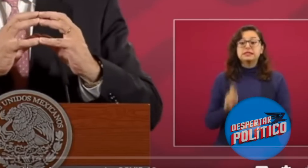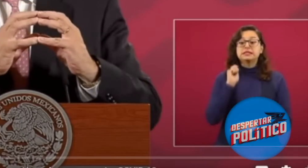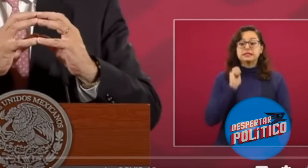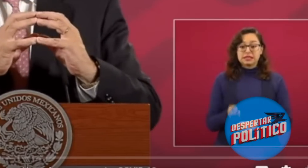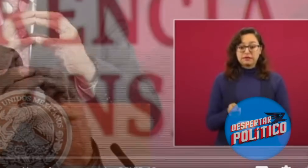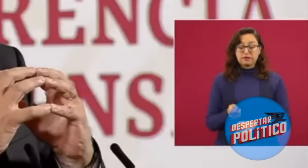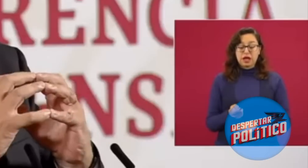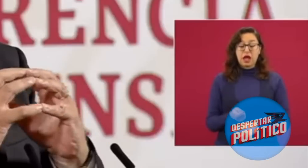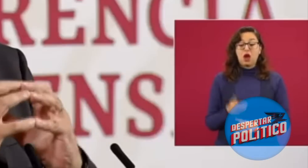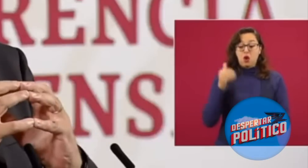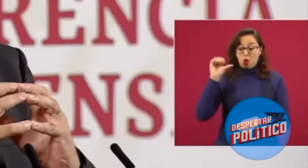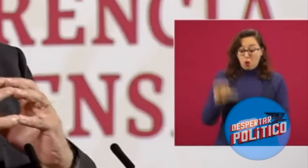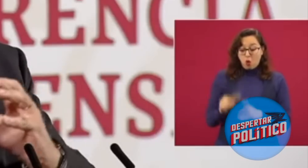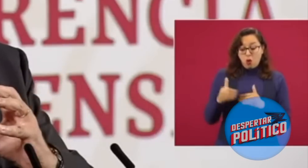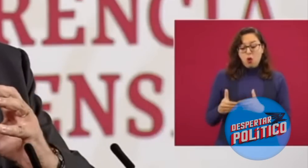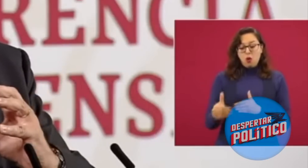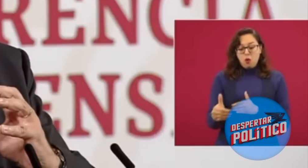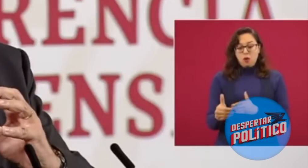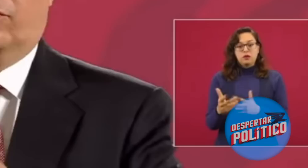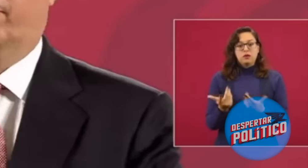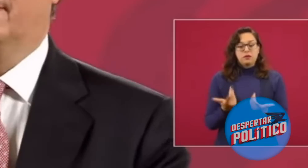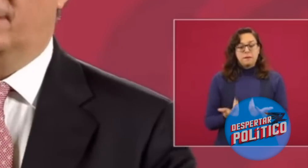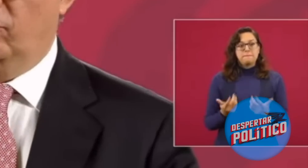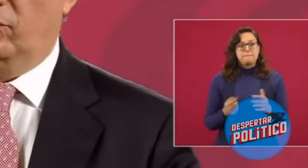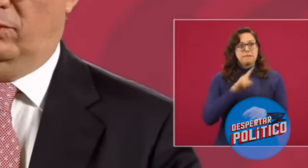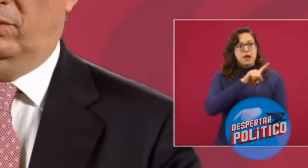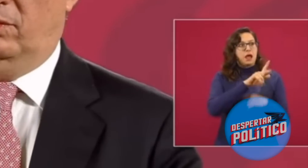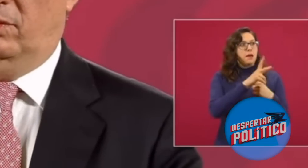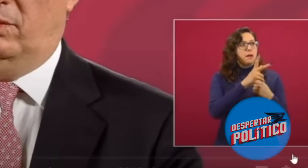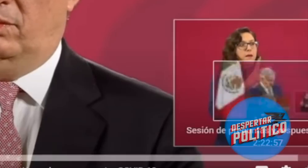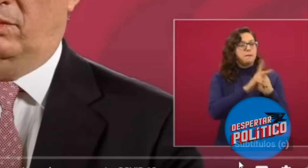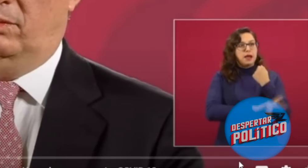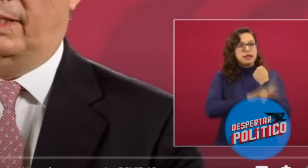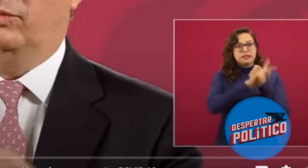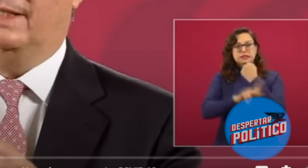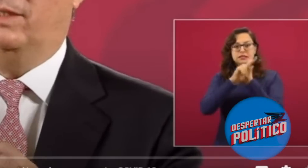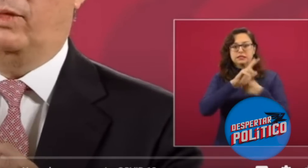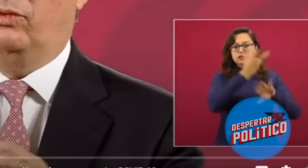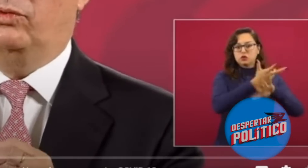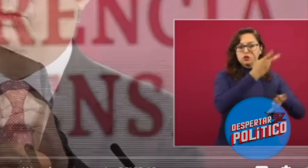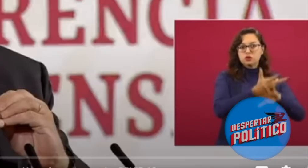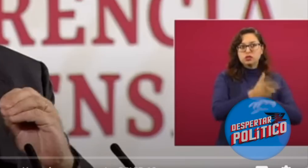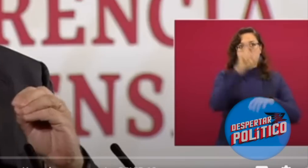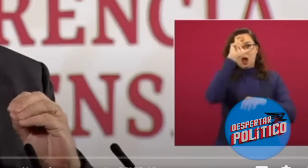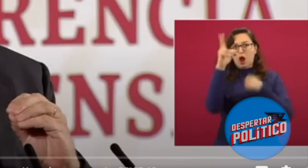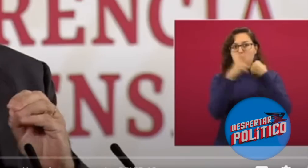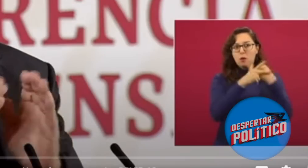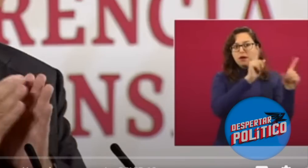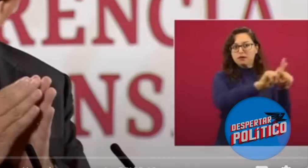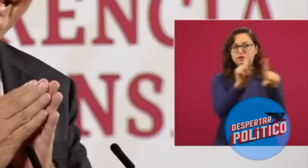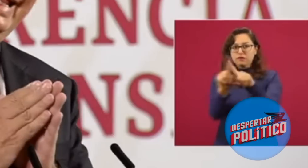en la misma condición que Estados Unidos, la Unión Europea y otros países del mundo. Tenemos ya asegurados los cupos